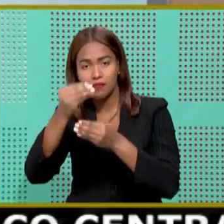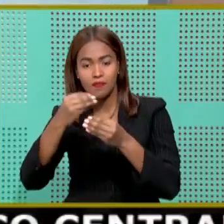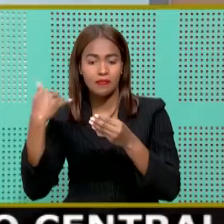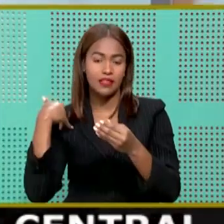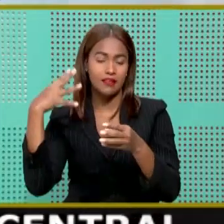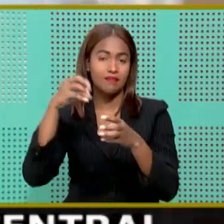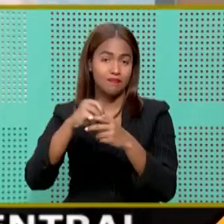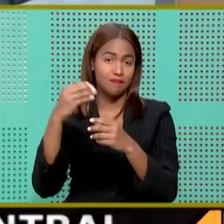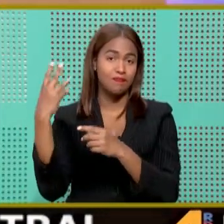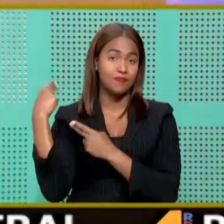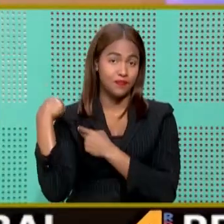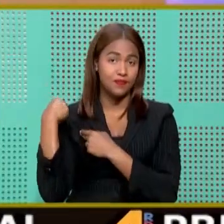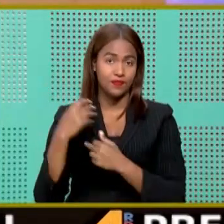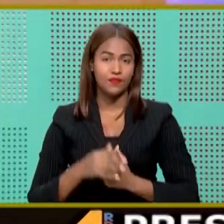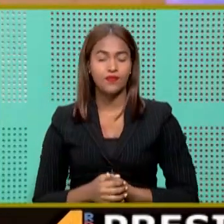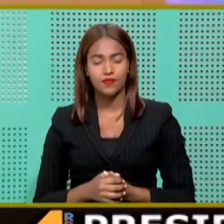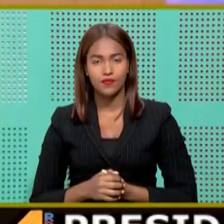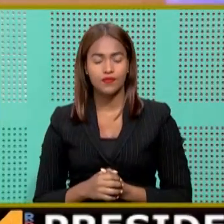corresponde.